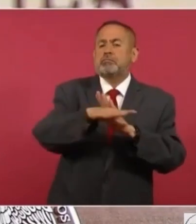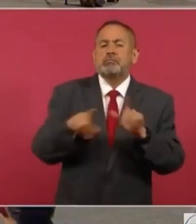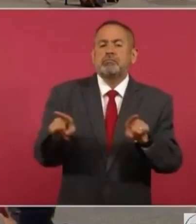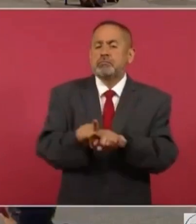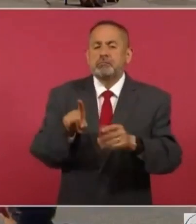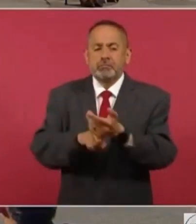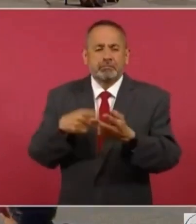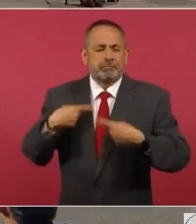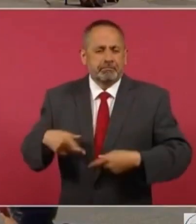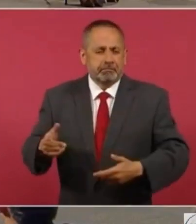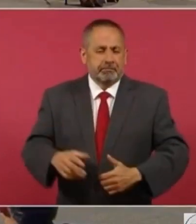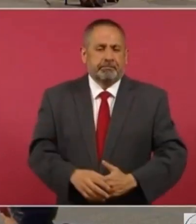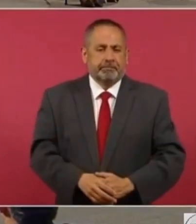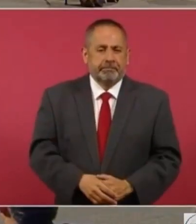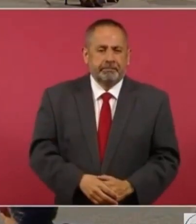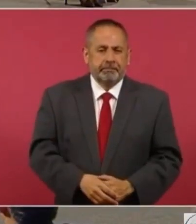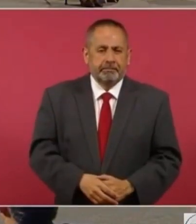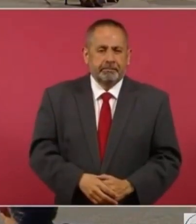sirve.